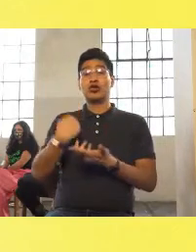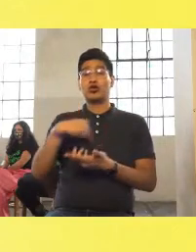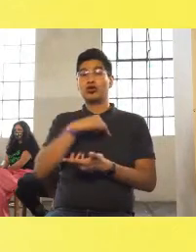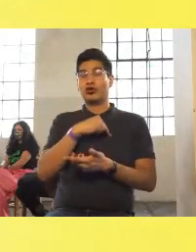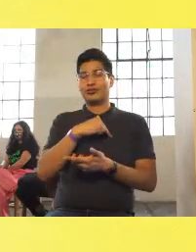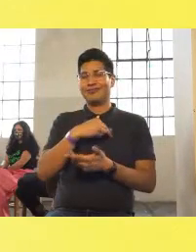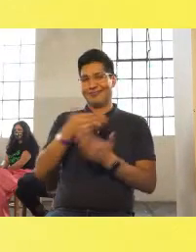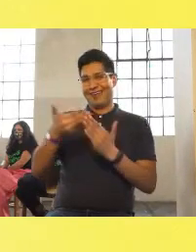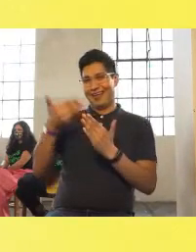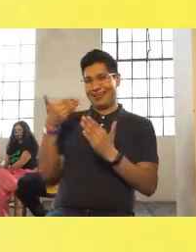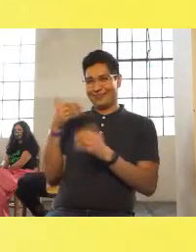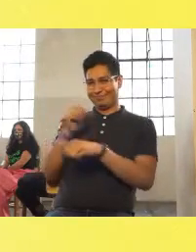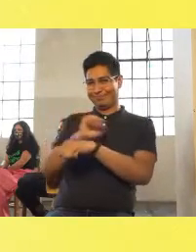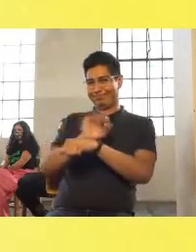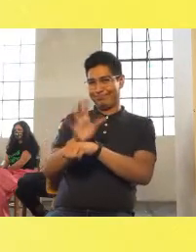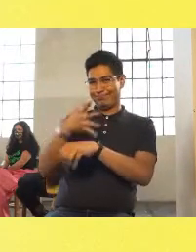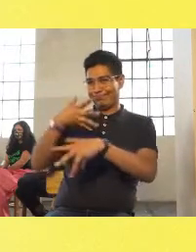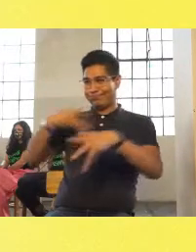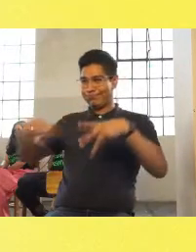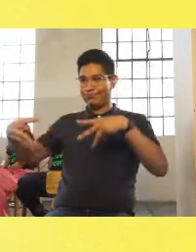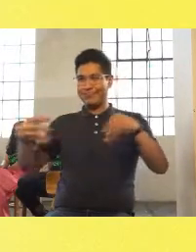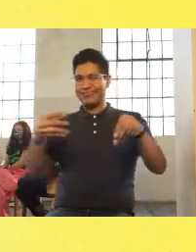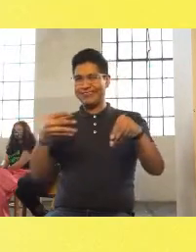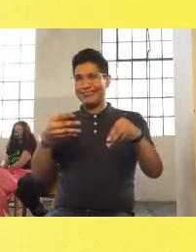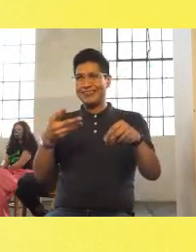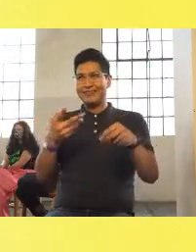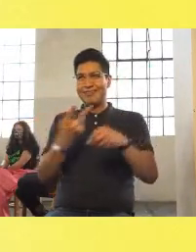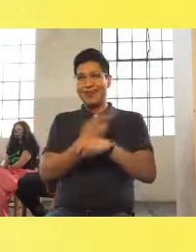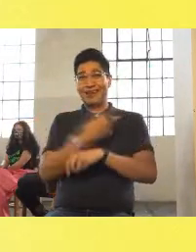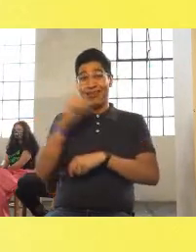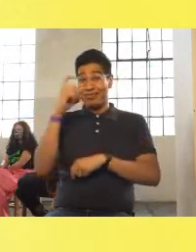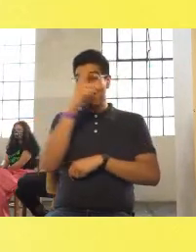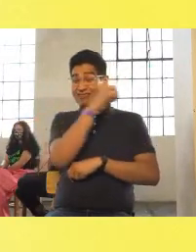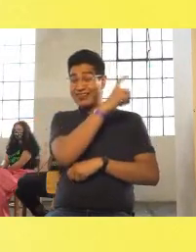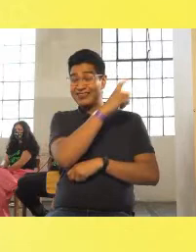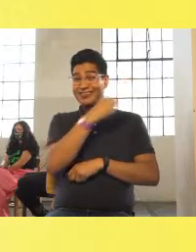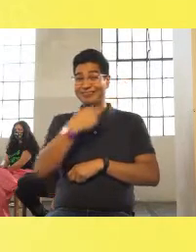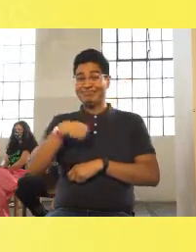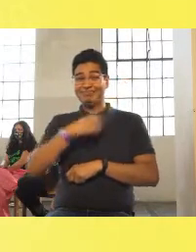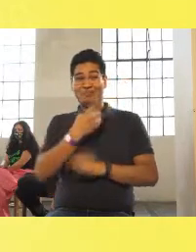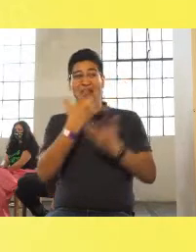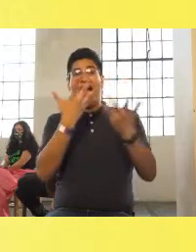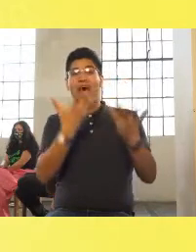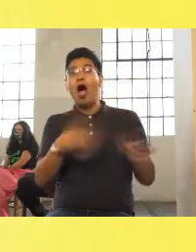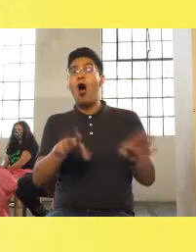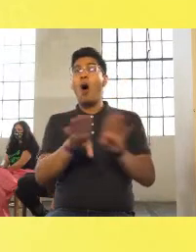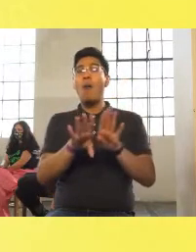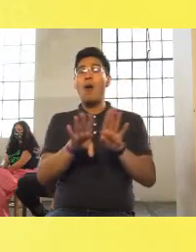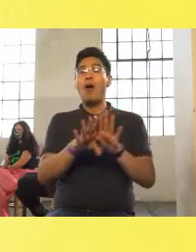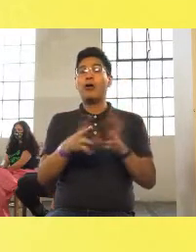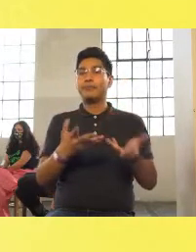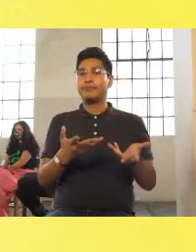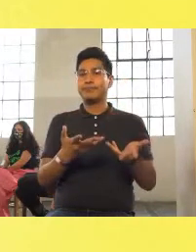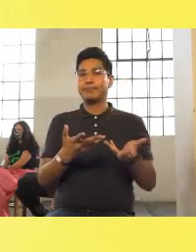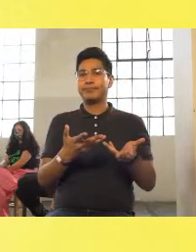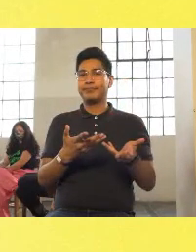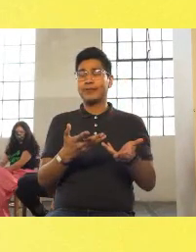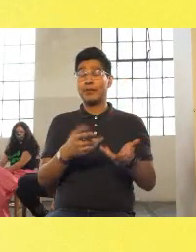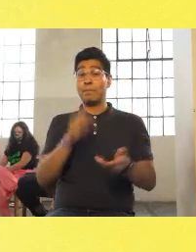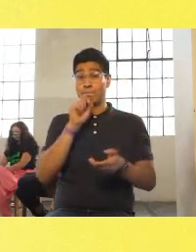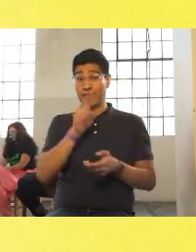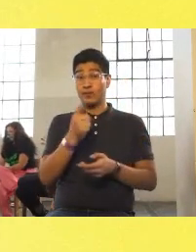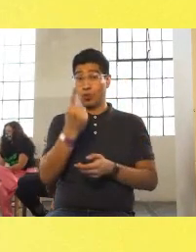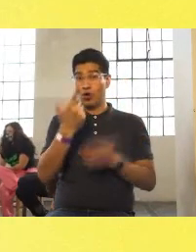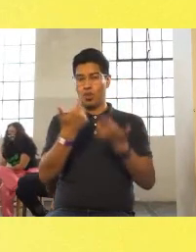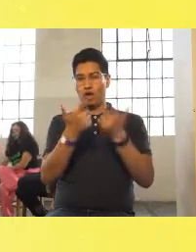plena pandemia, ¿no? Entonces dijimos, puta, ¿qué vamos a hacer? Pues obviamente ya era, o sea, para ese momento ya estábamos un grupo de